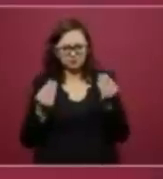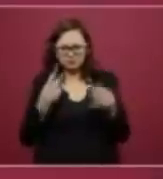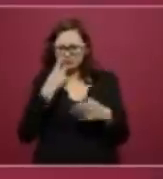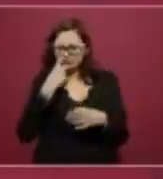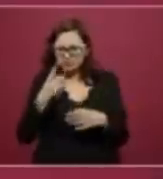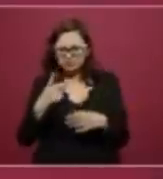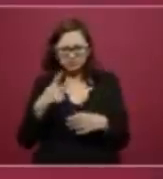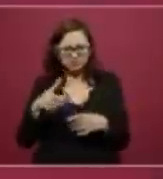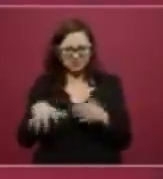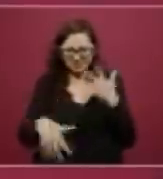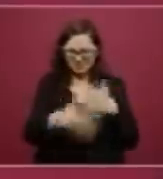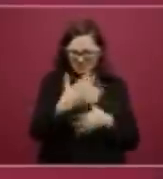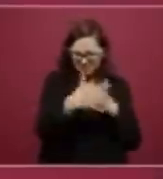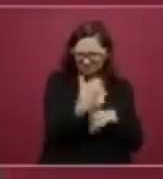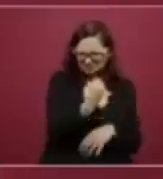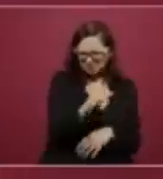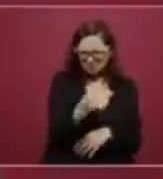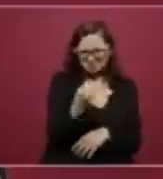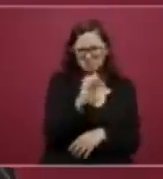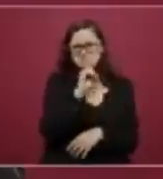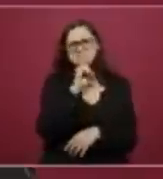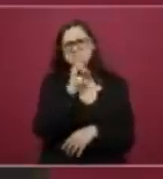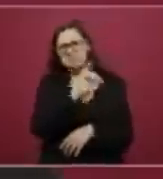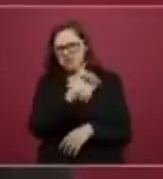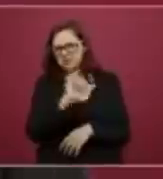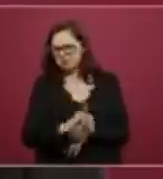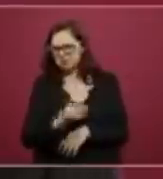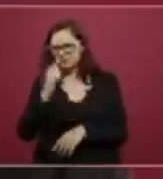16, pero